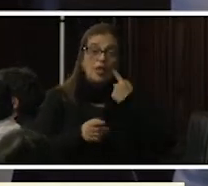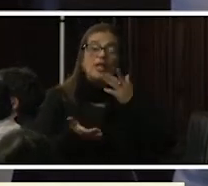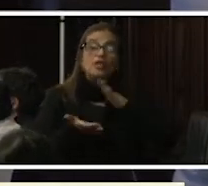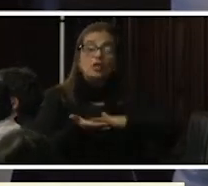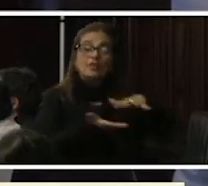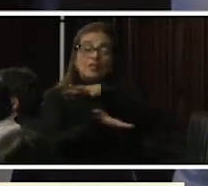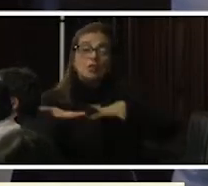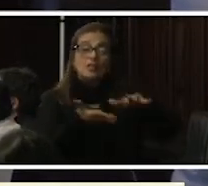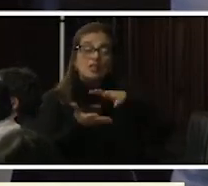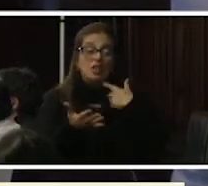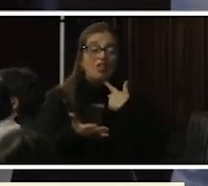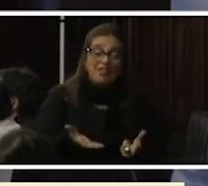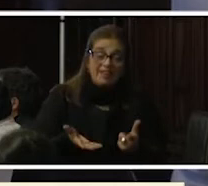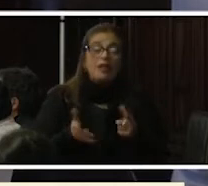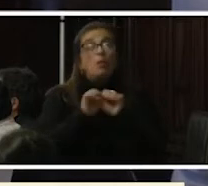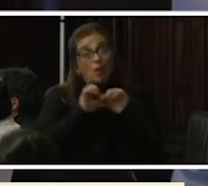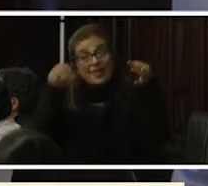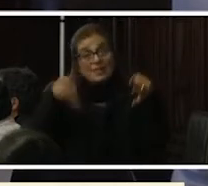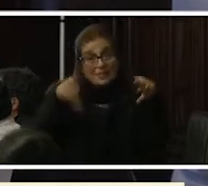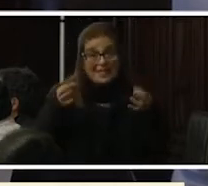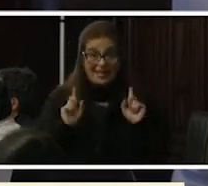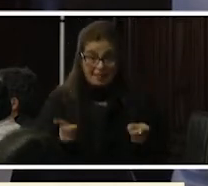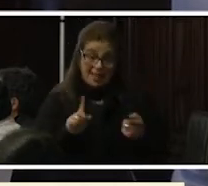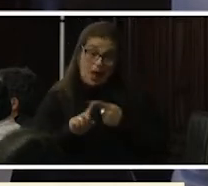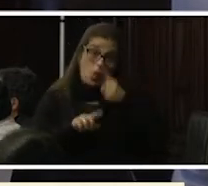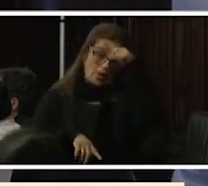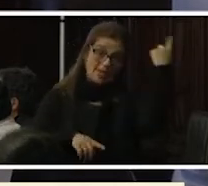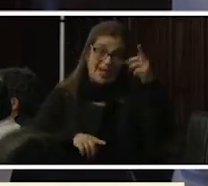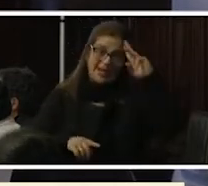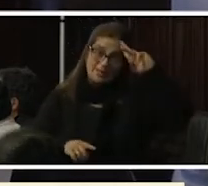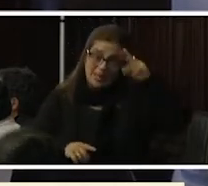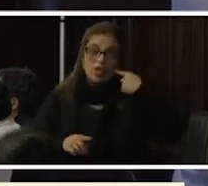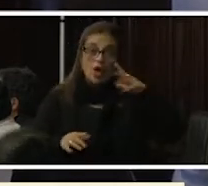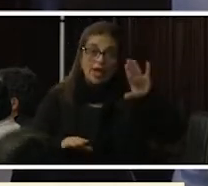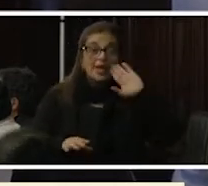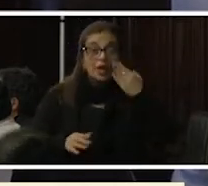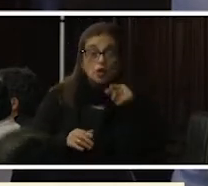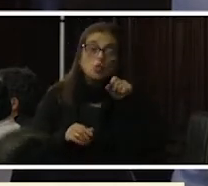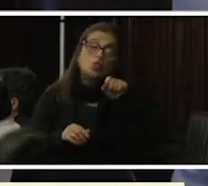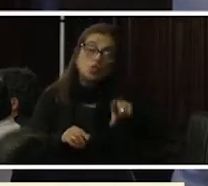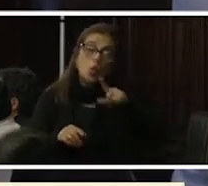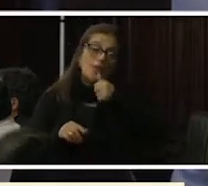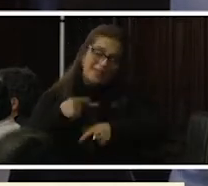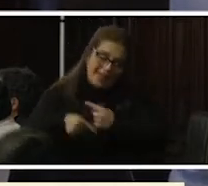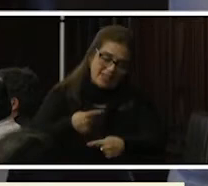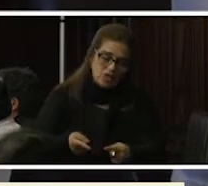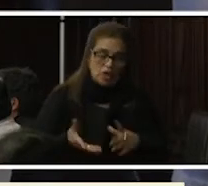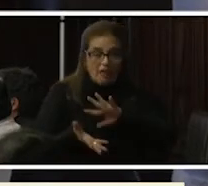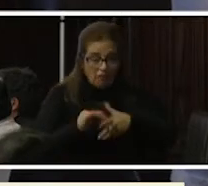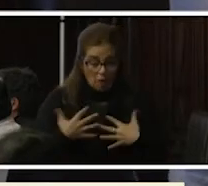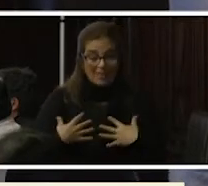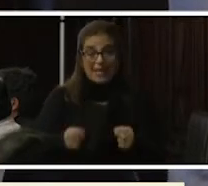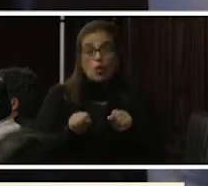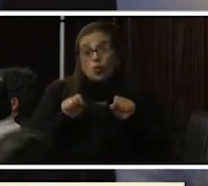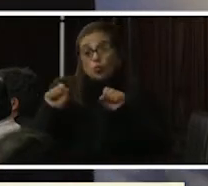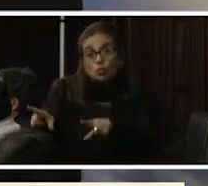de especial vulnerabilidad y respetando los tratados internacionales que reconocen los sistemas tradicionales de salud indígenas y el